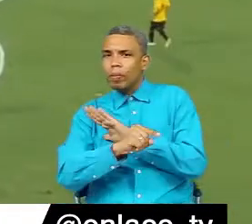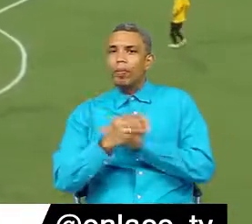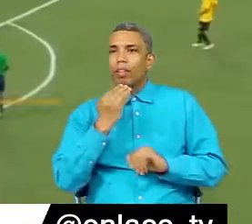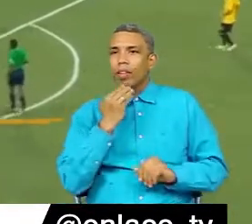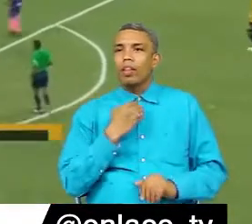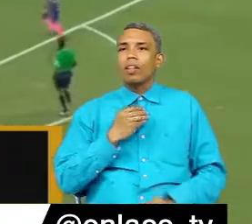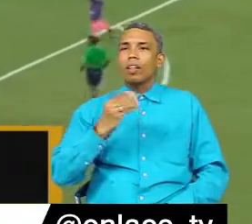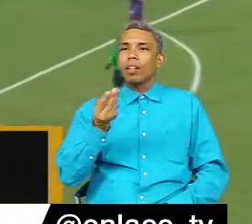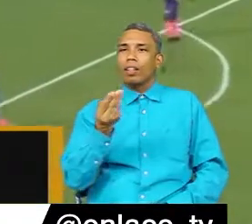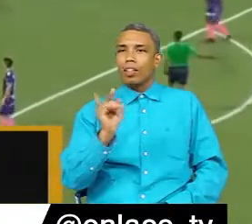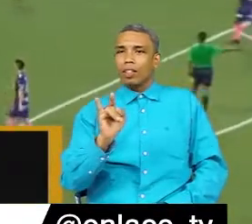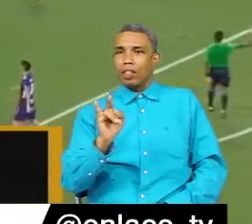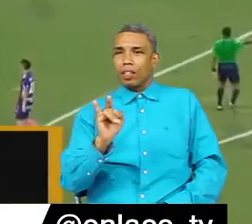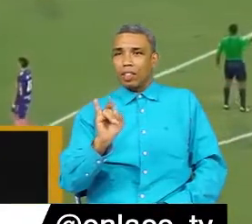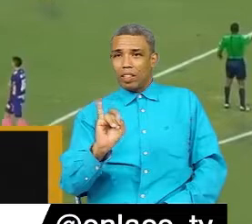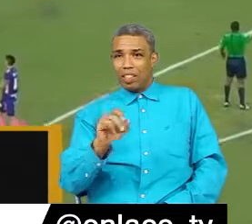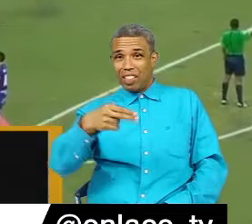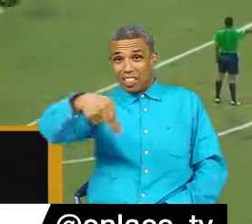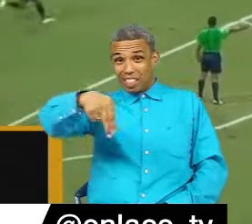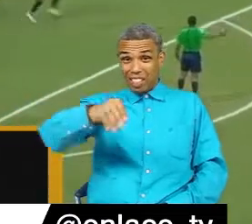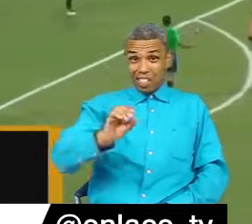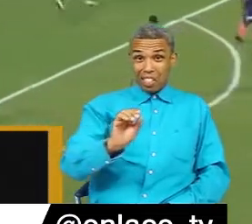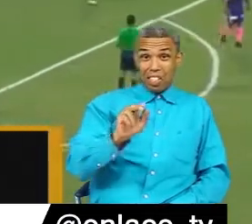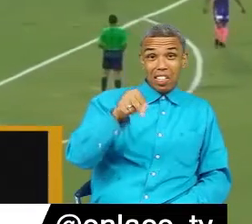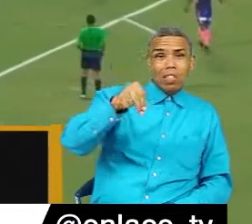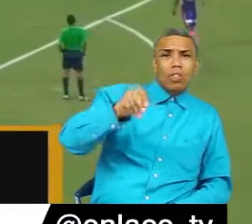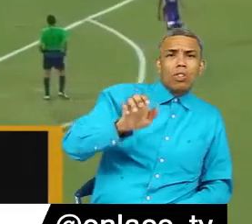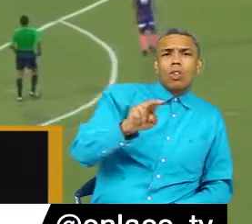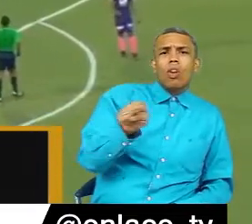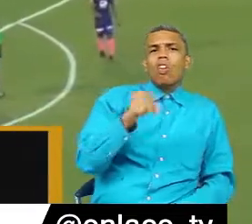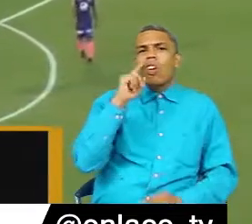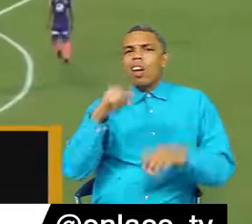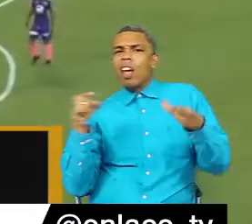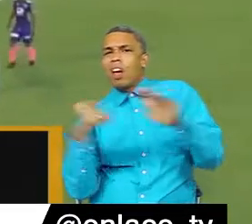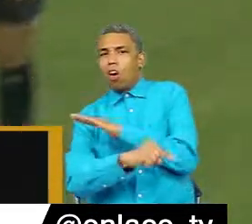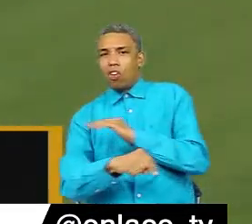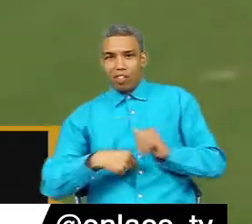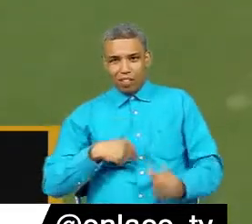Elíser Quiñones al minuto 32. ¡Golazo! ¡Golazo! ¡Golazo!